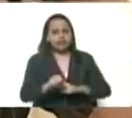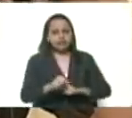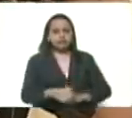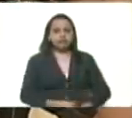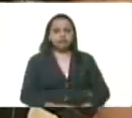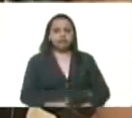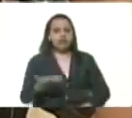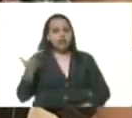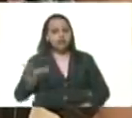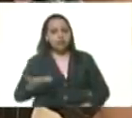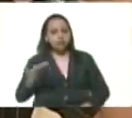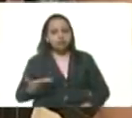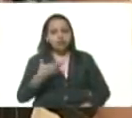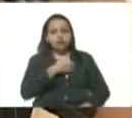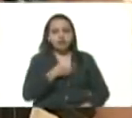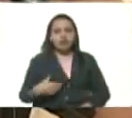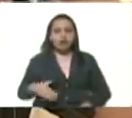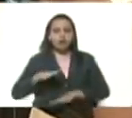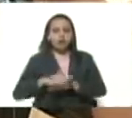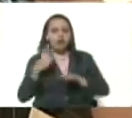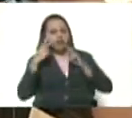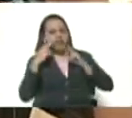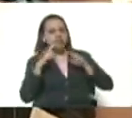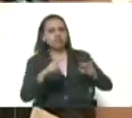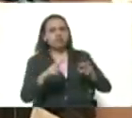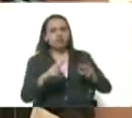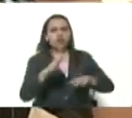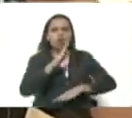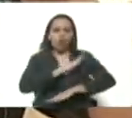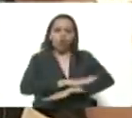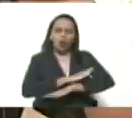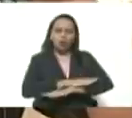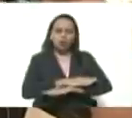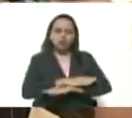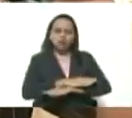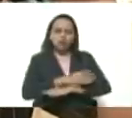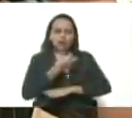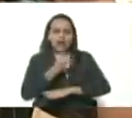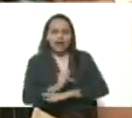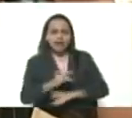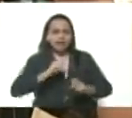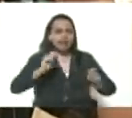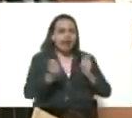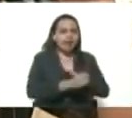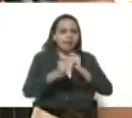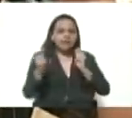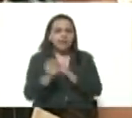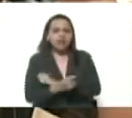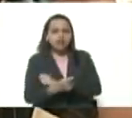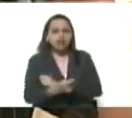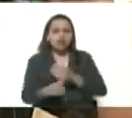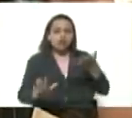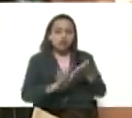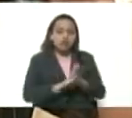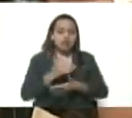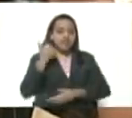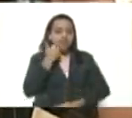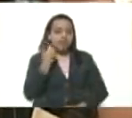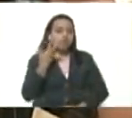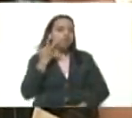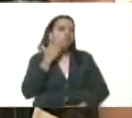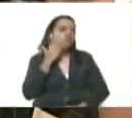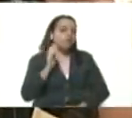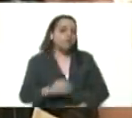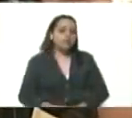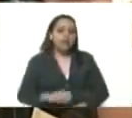es importante, presidente, porque hemos visto algún comportamiento que viene cambiando en el transcurso de los tiempos. Por ejemplo,